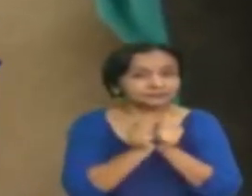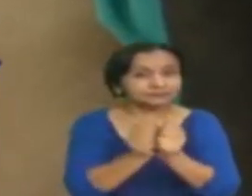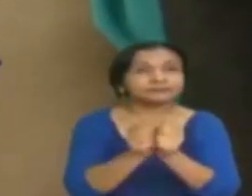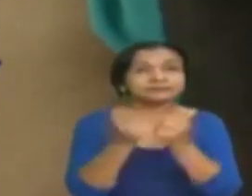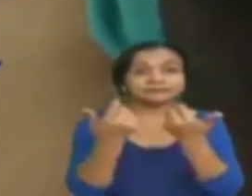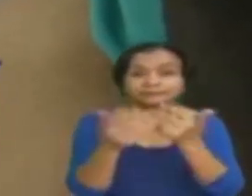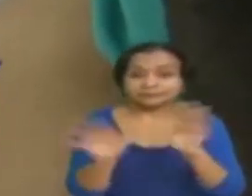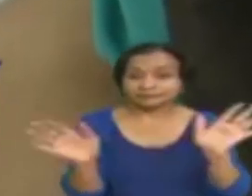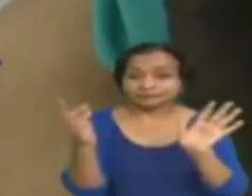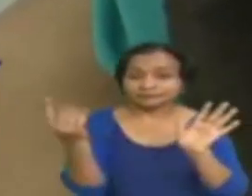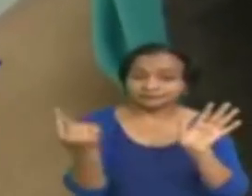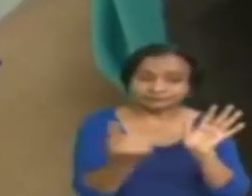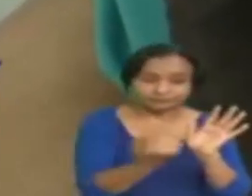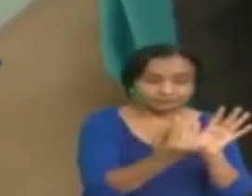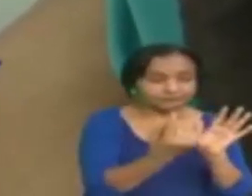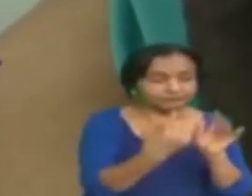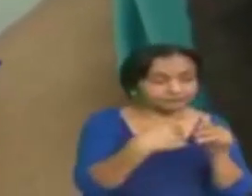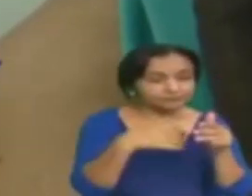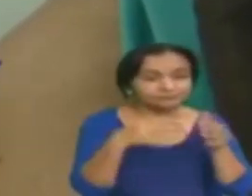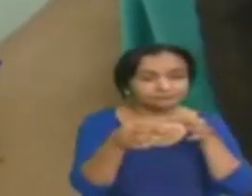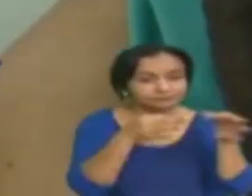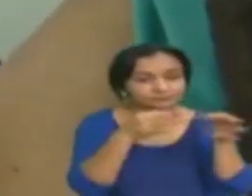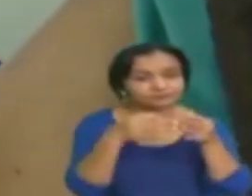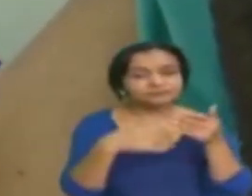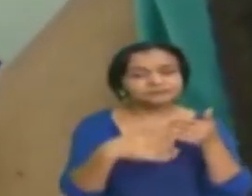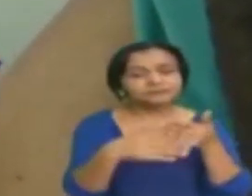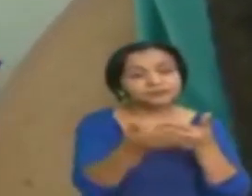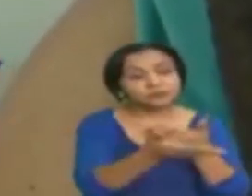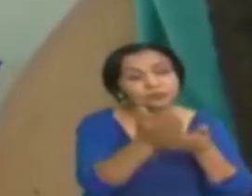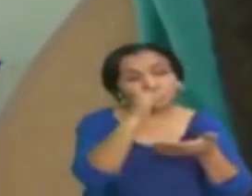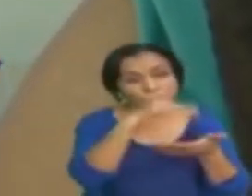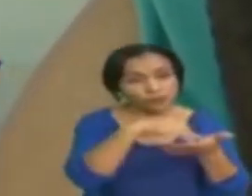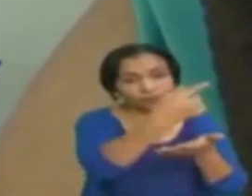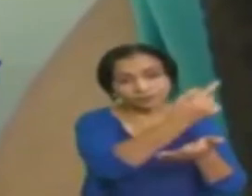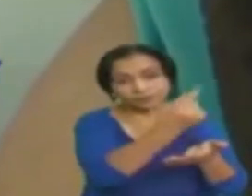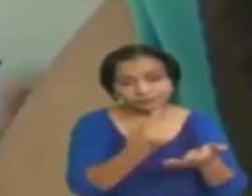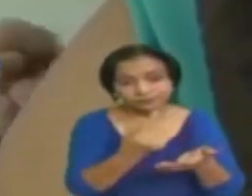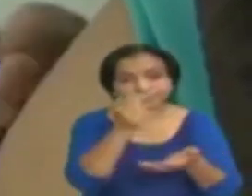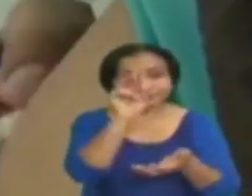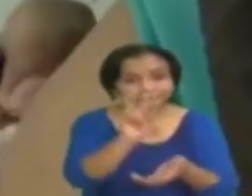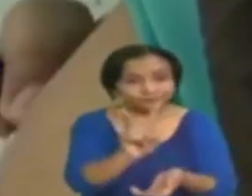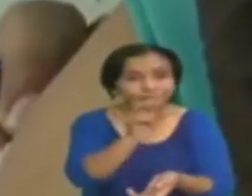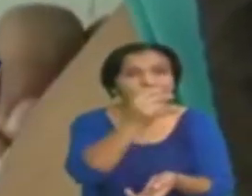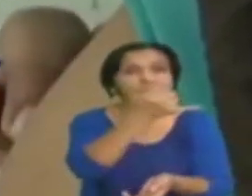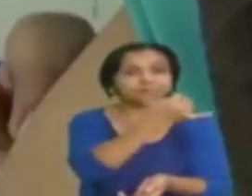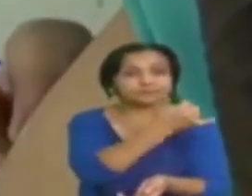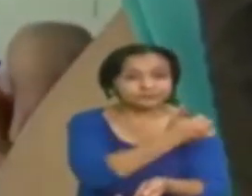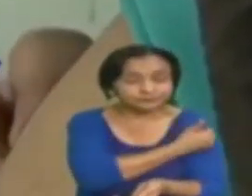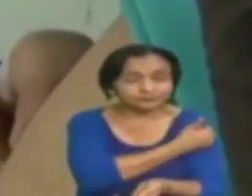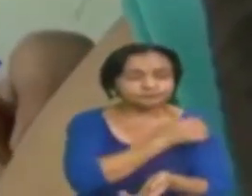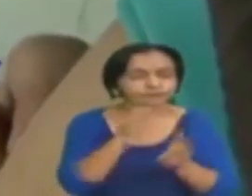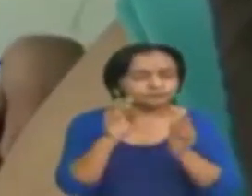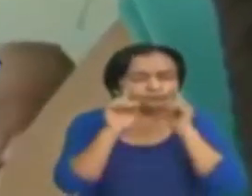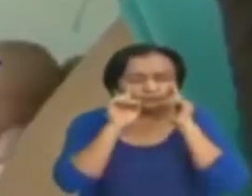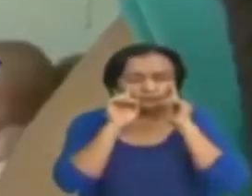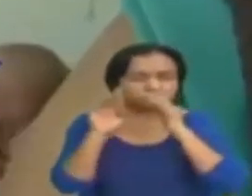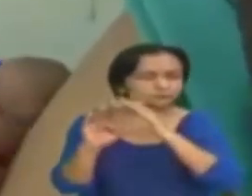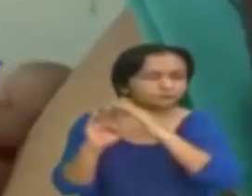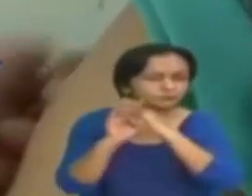Héroe Nacional Rigoberto López Pérez, de 8 a 5. Hospital Primario del Sauce, de 8 a